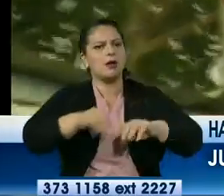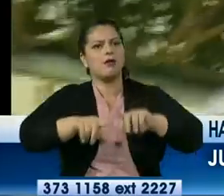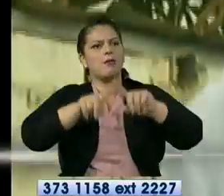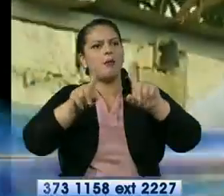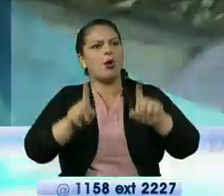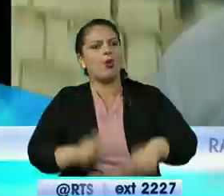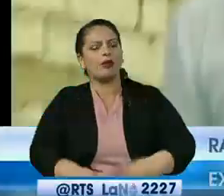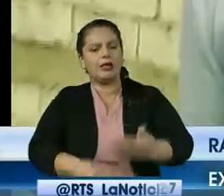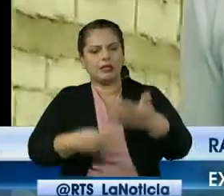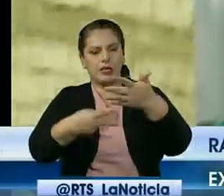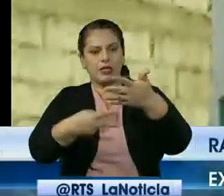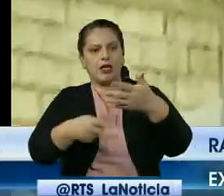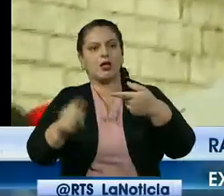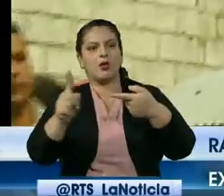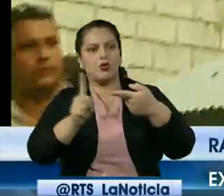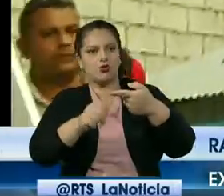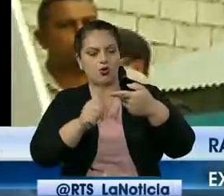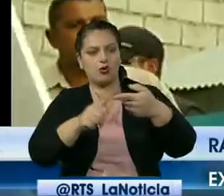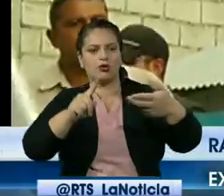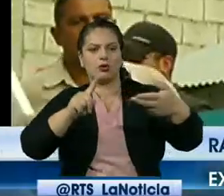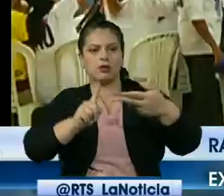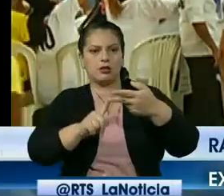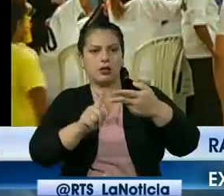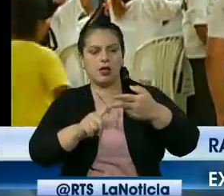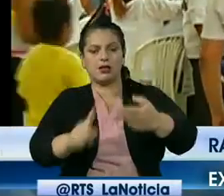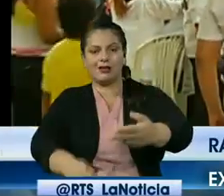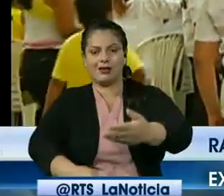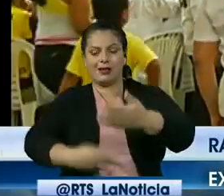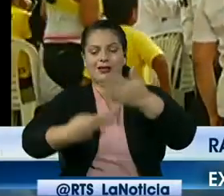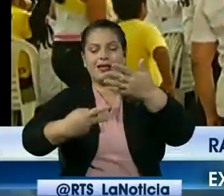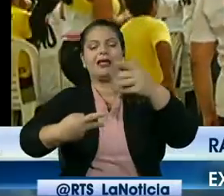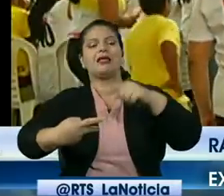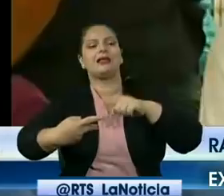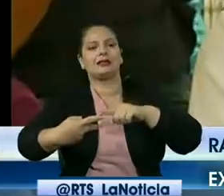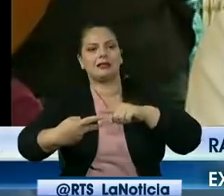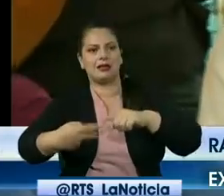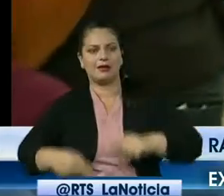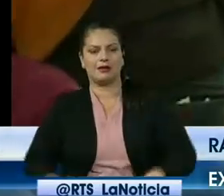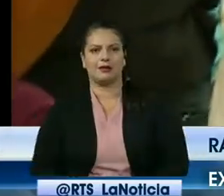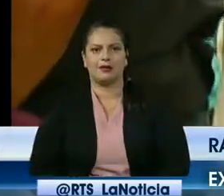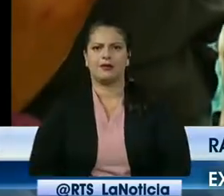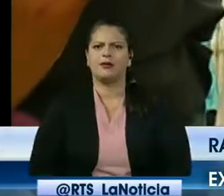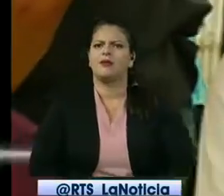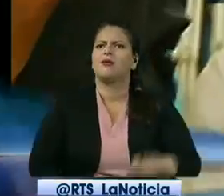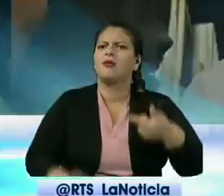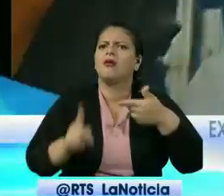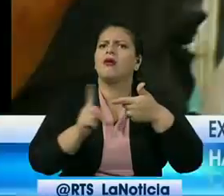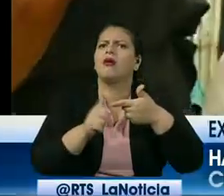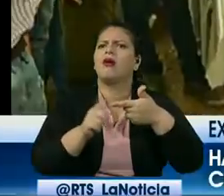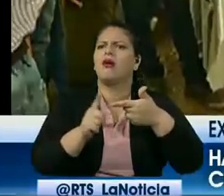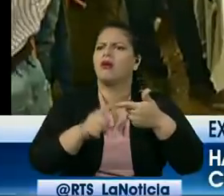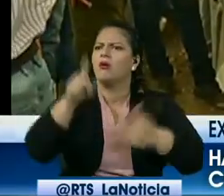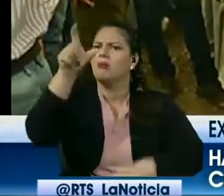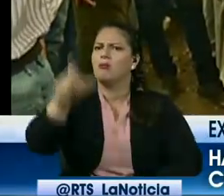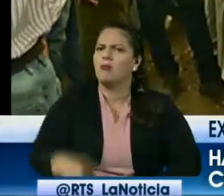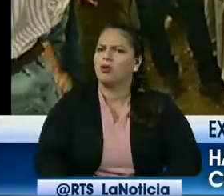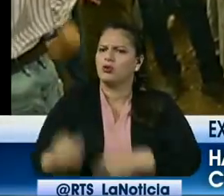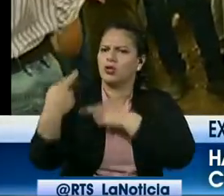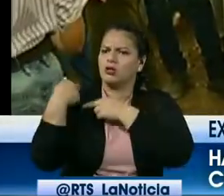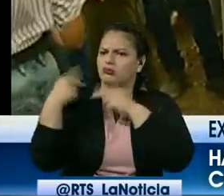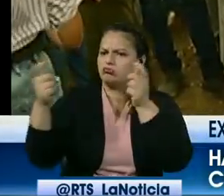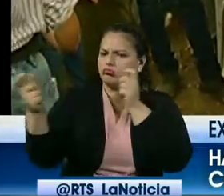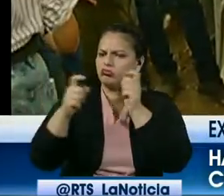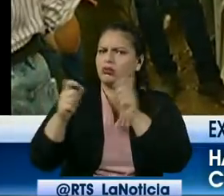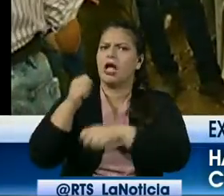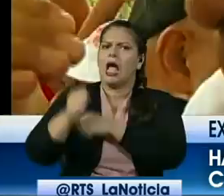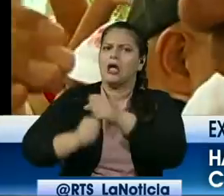pasado 2 preguntas monstruosamente inconstitucionales. La 2, que te roba el derecho a reelegir, y la 3, que te roba la patria entera.